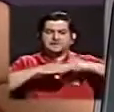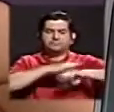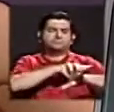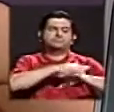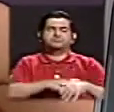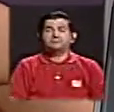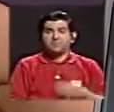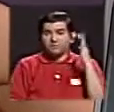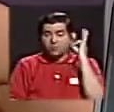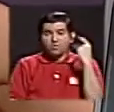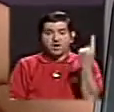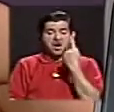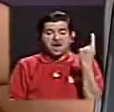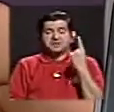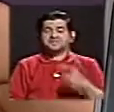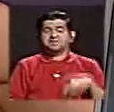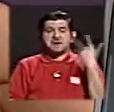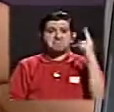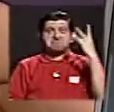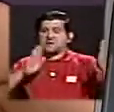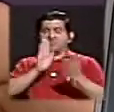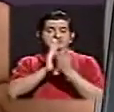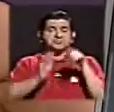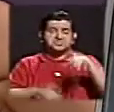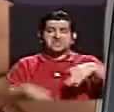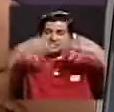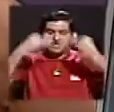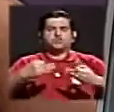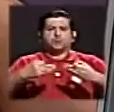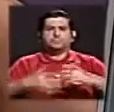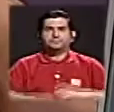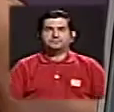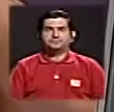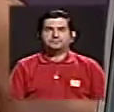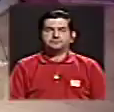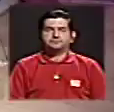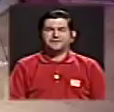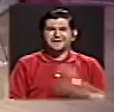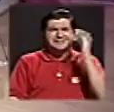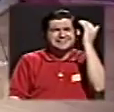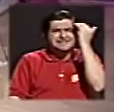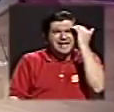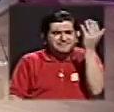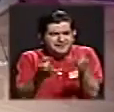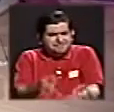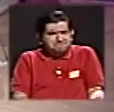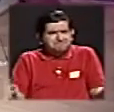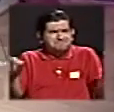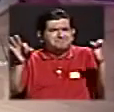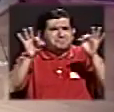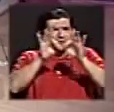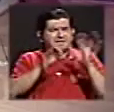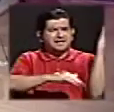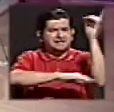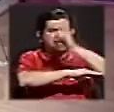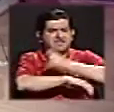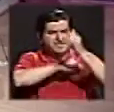aborto. Las mujeres siempre correrán los riesgos si así lo han decidido. Para conocer sobre la importancia del